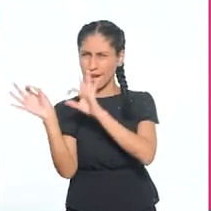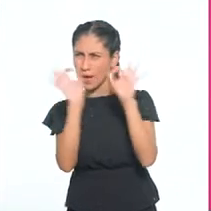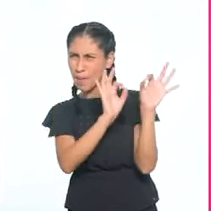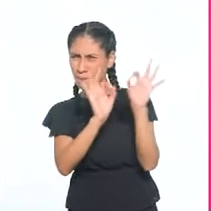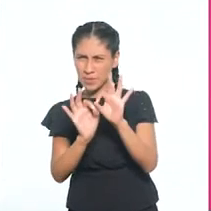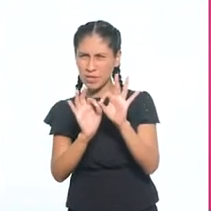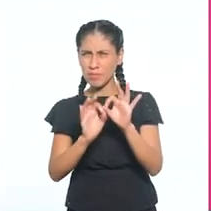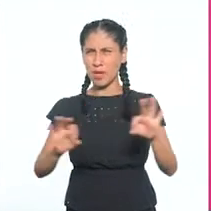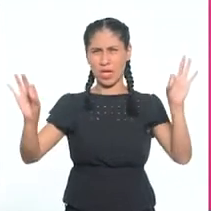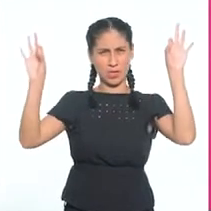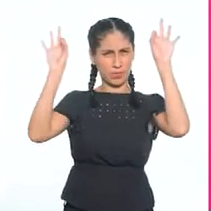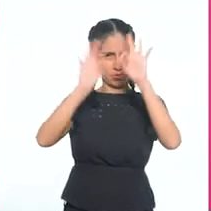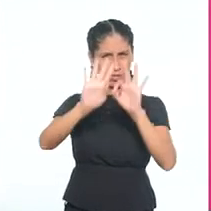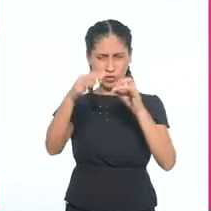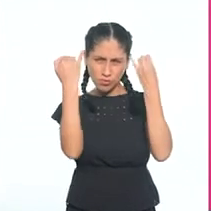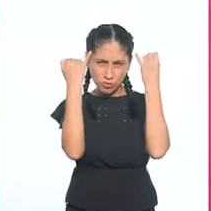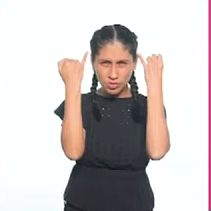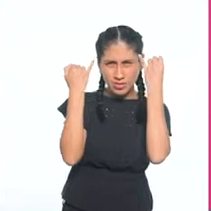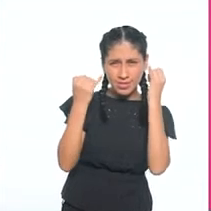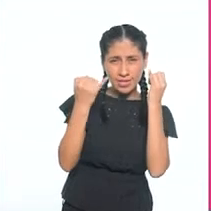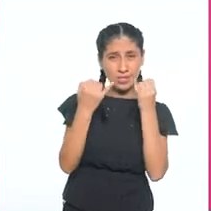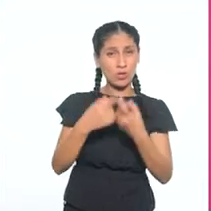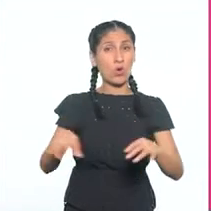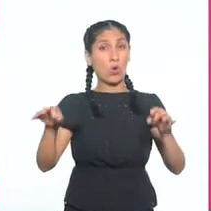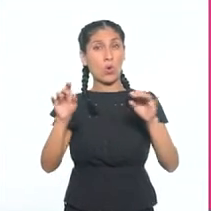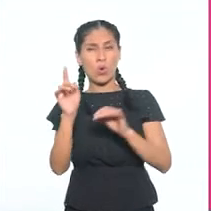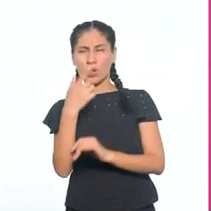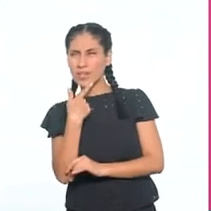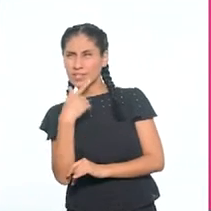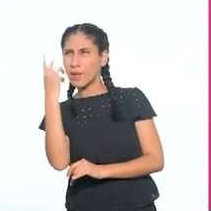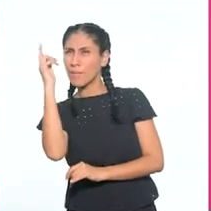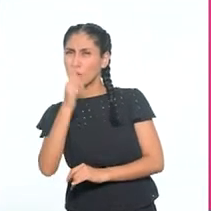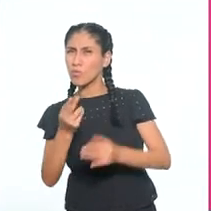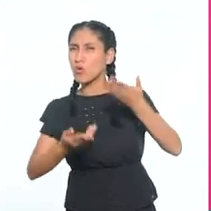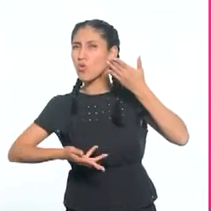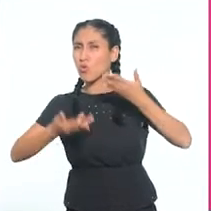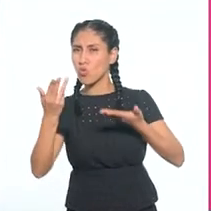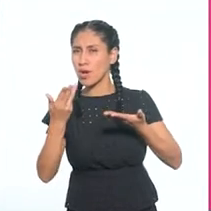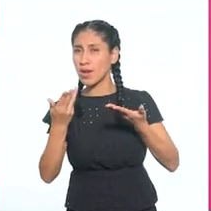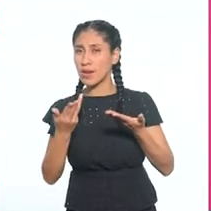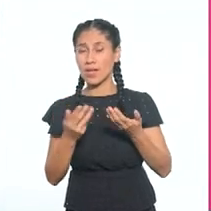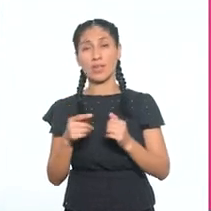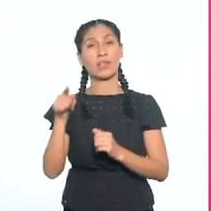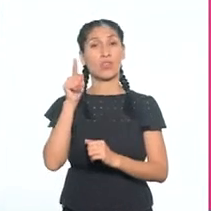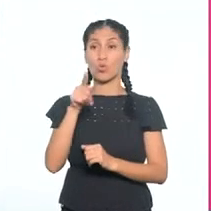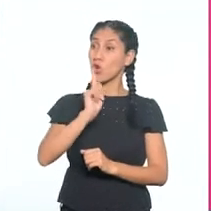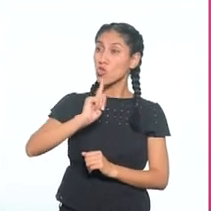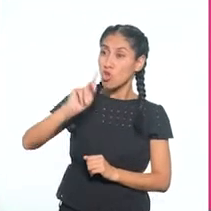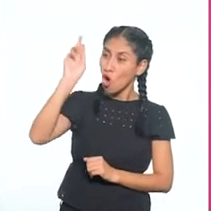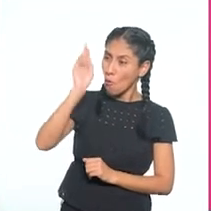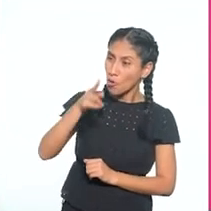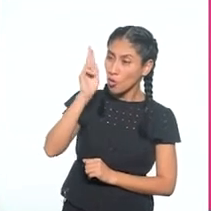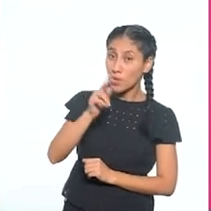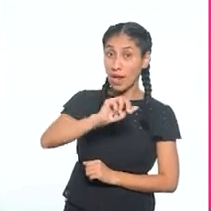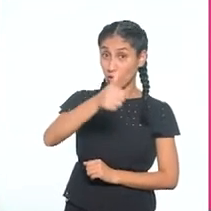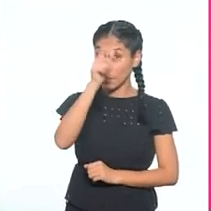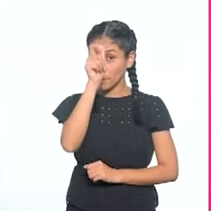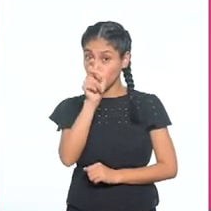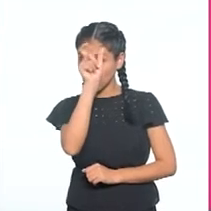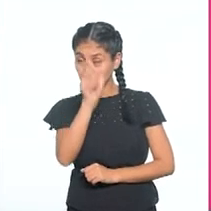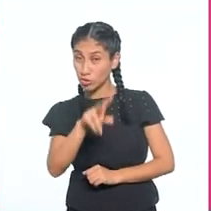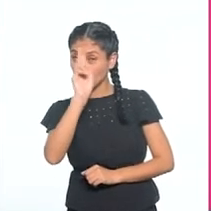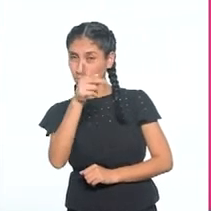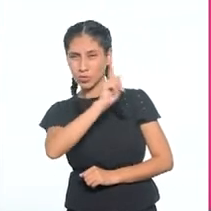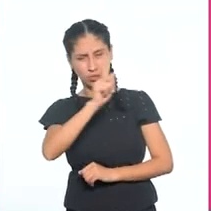misma importancia lo único que está prohibido es prohibir 4